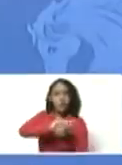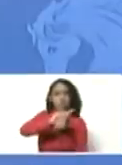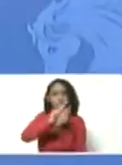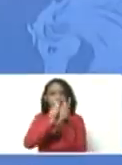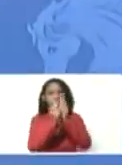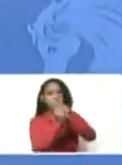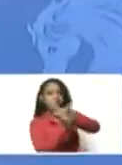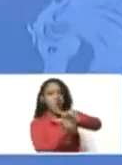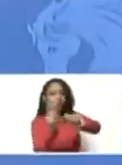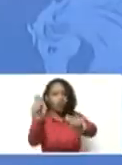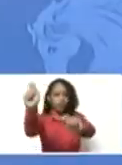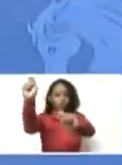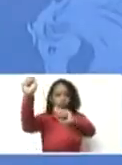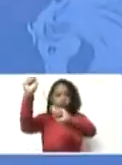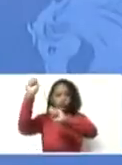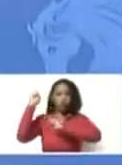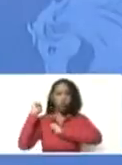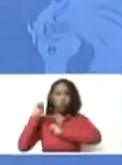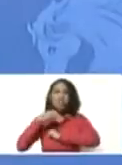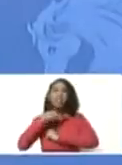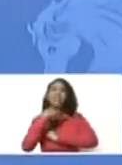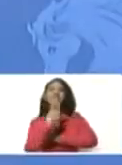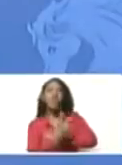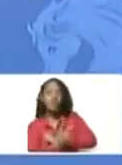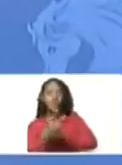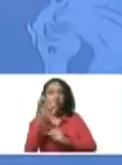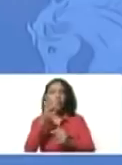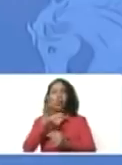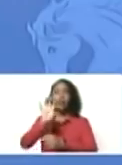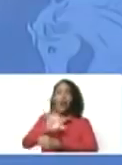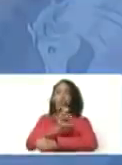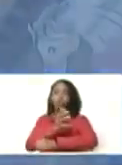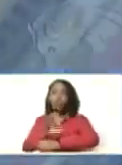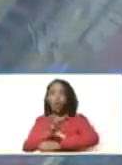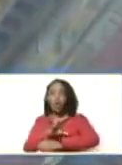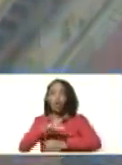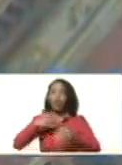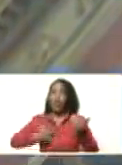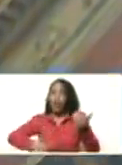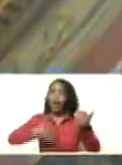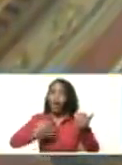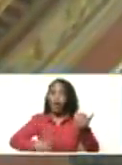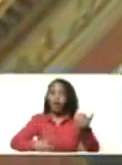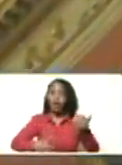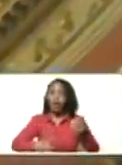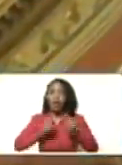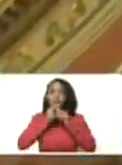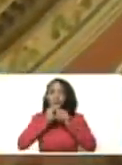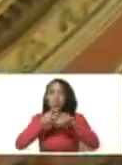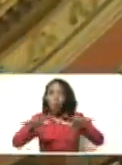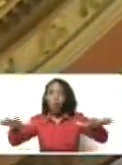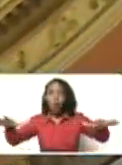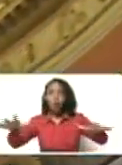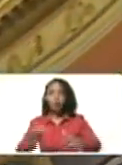en el heredero de la voz y del canto de Alí y lo multiplicó